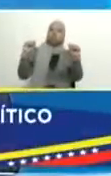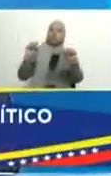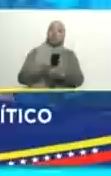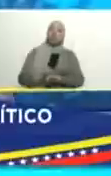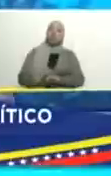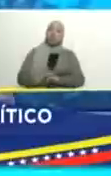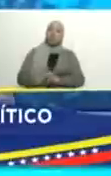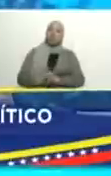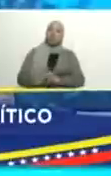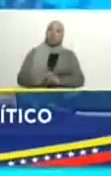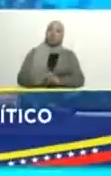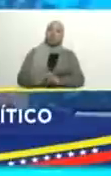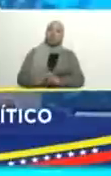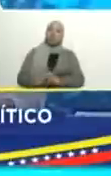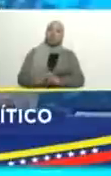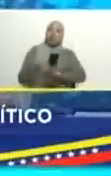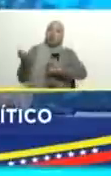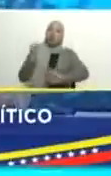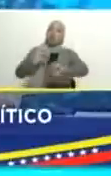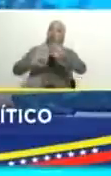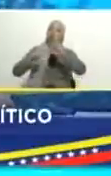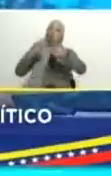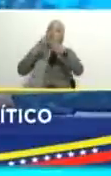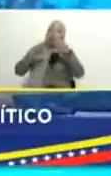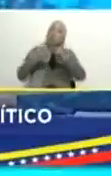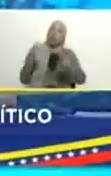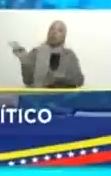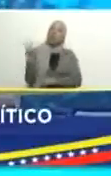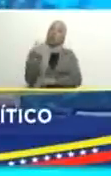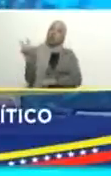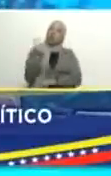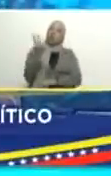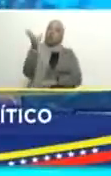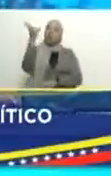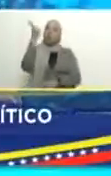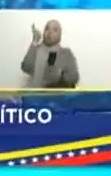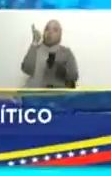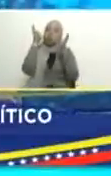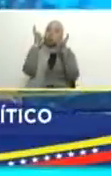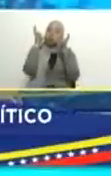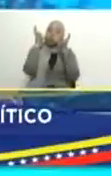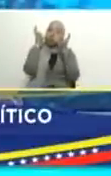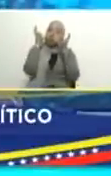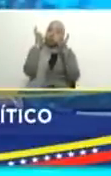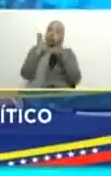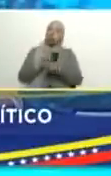para que defendamos la paz del país. Oído.